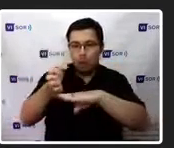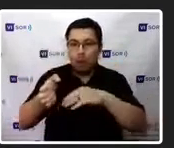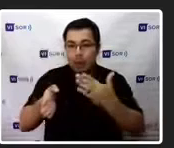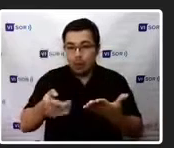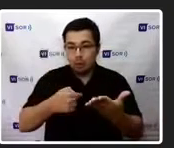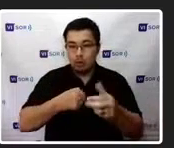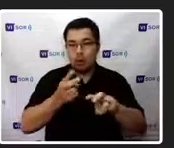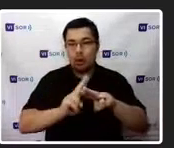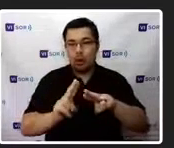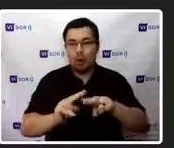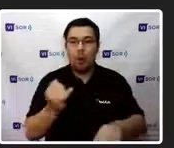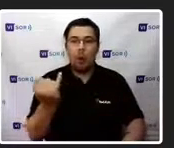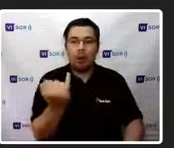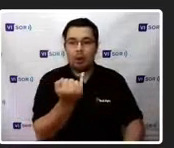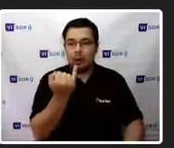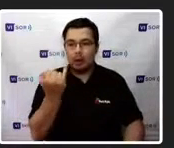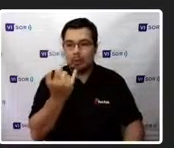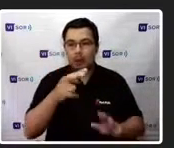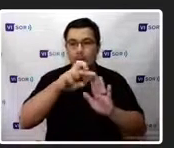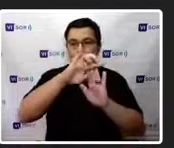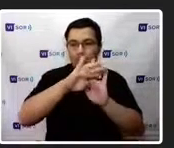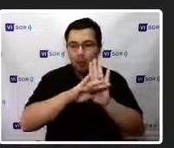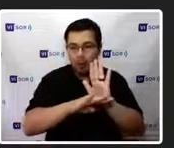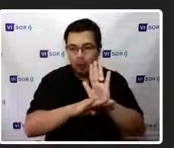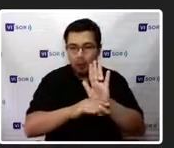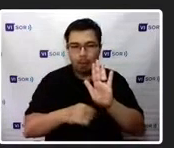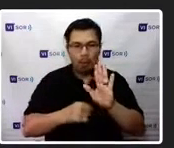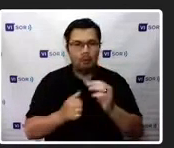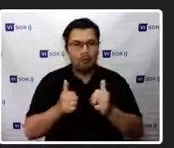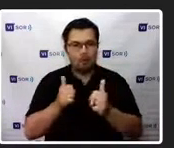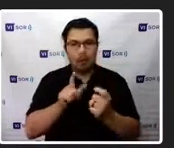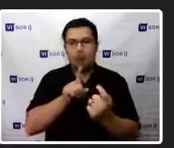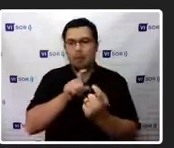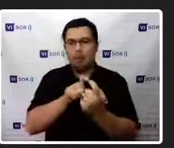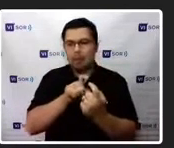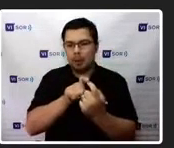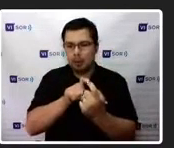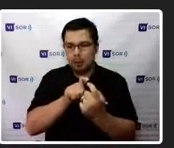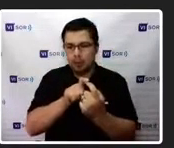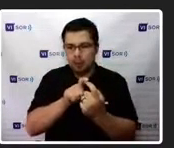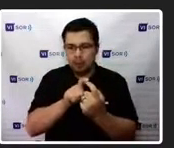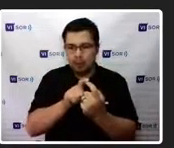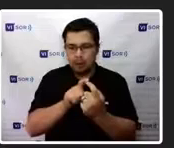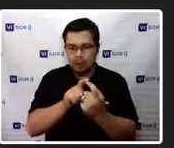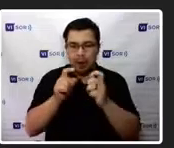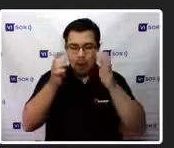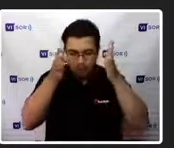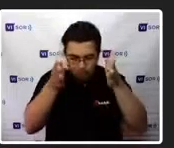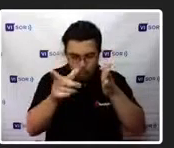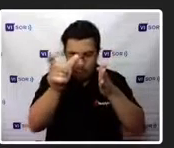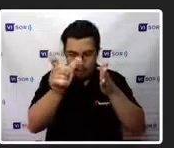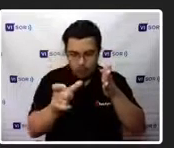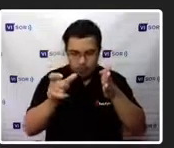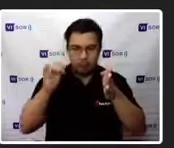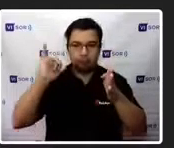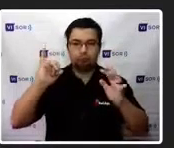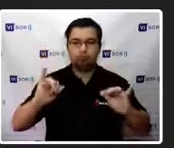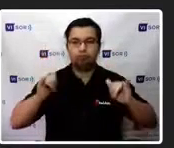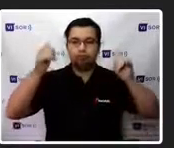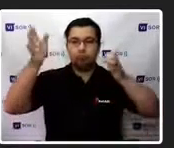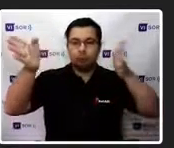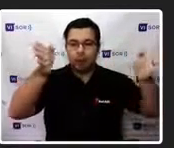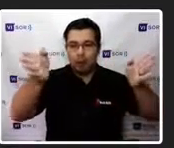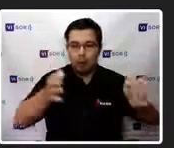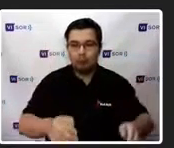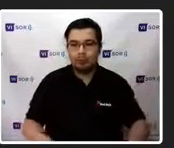programas bien personalizados al turista. Y la tercera área, que sin